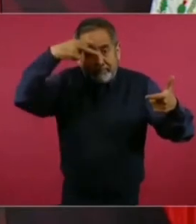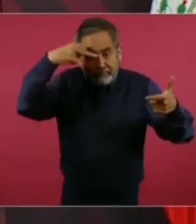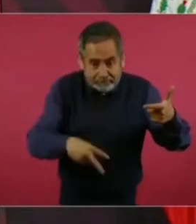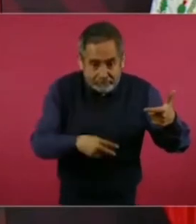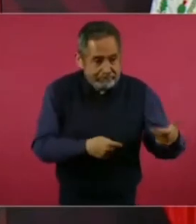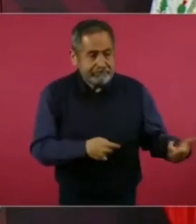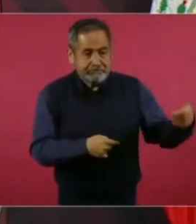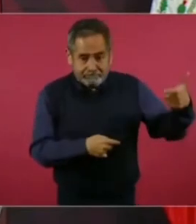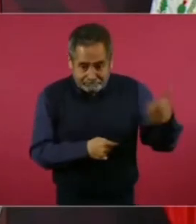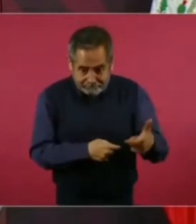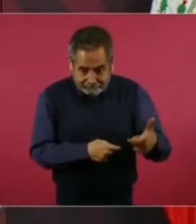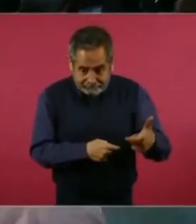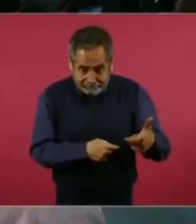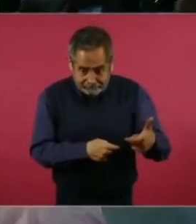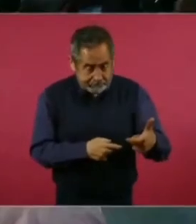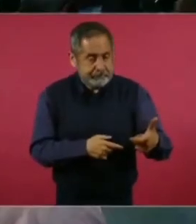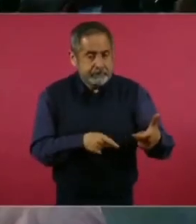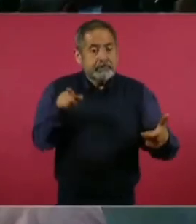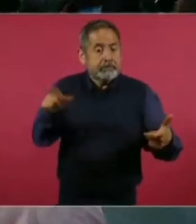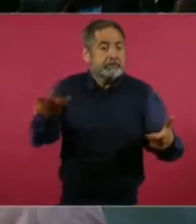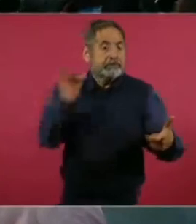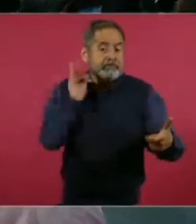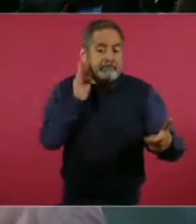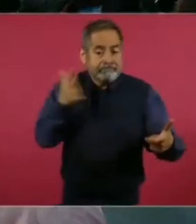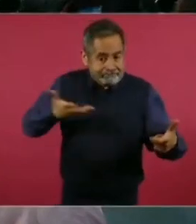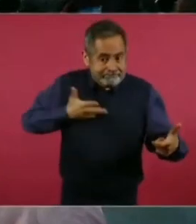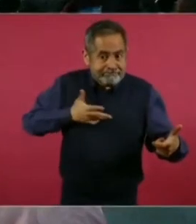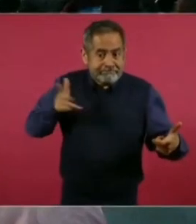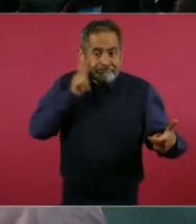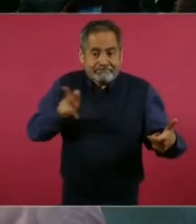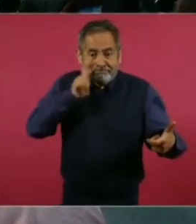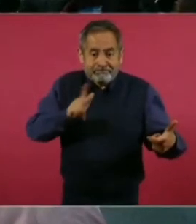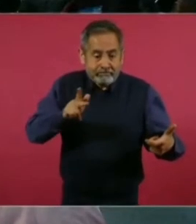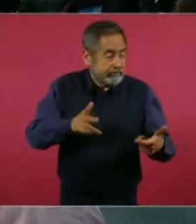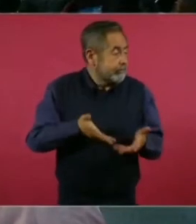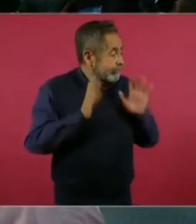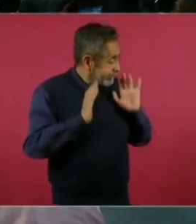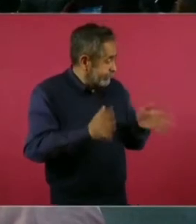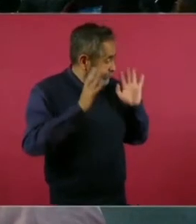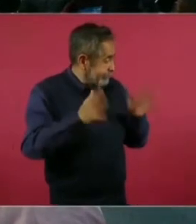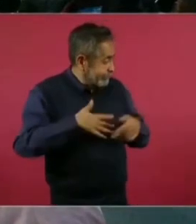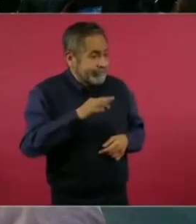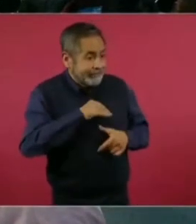y el juez niega la orden de aprehensión.